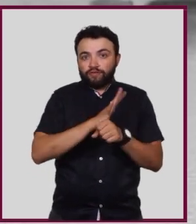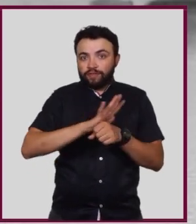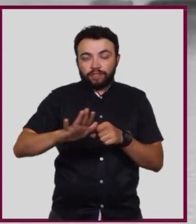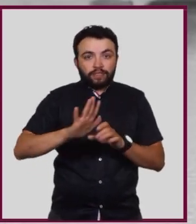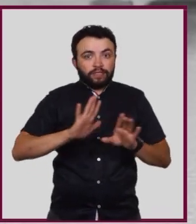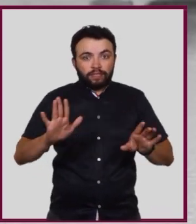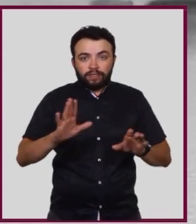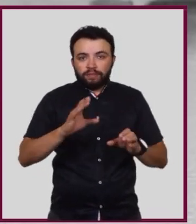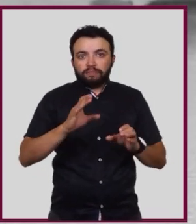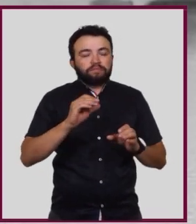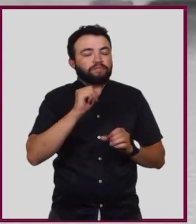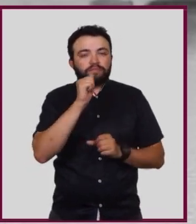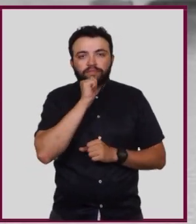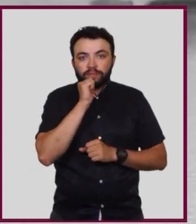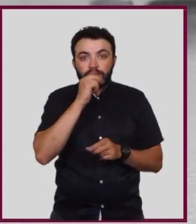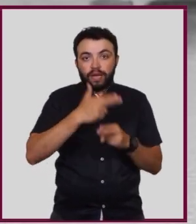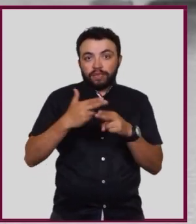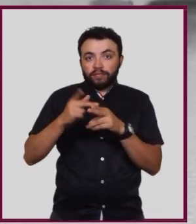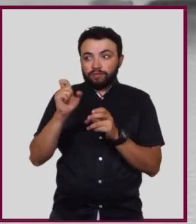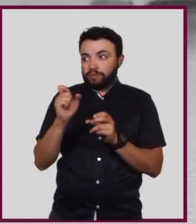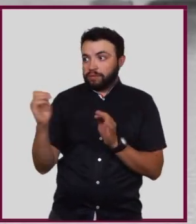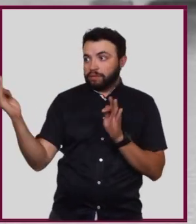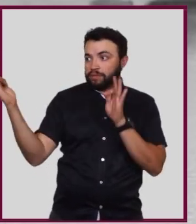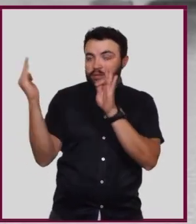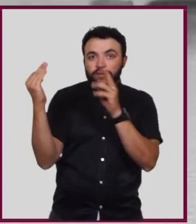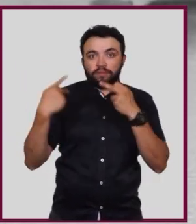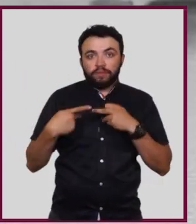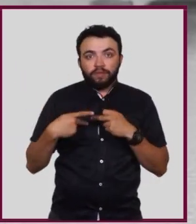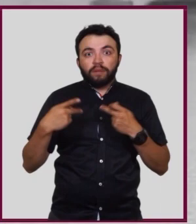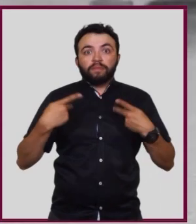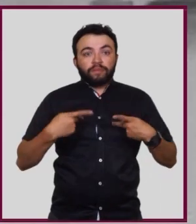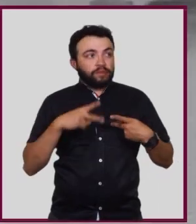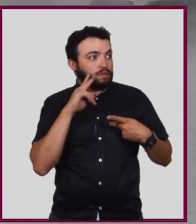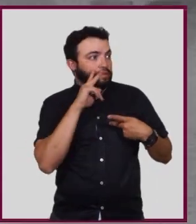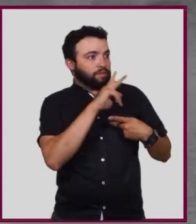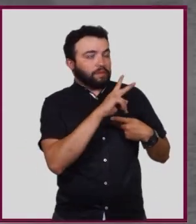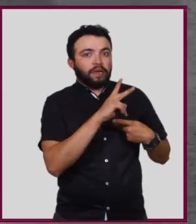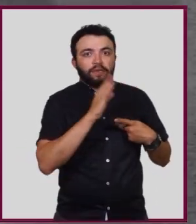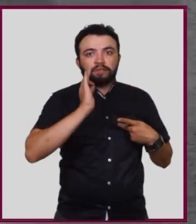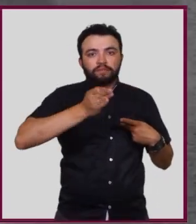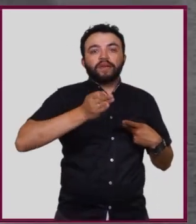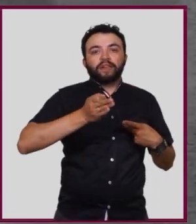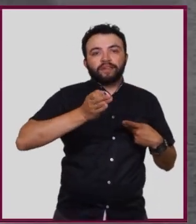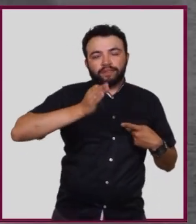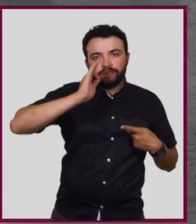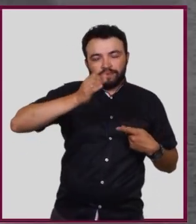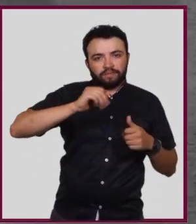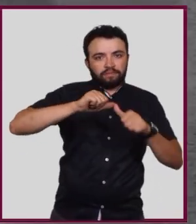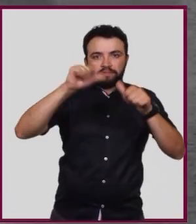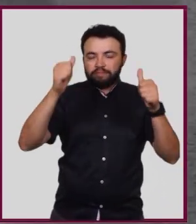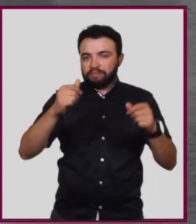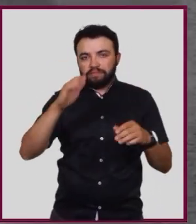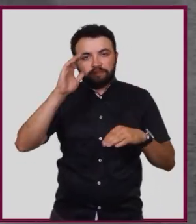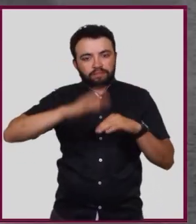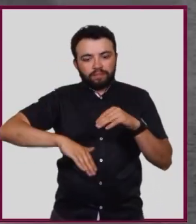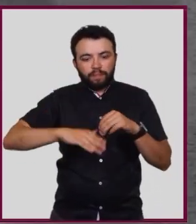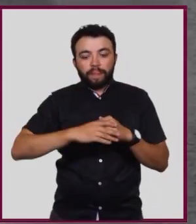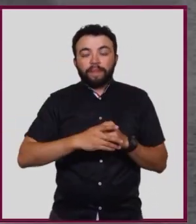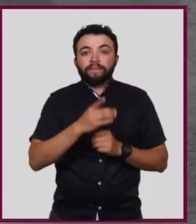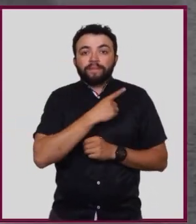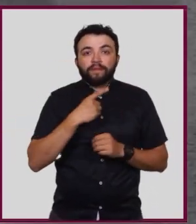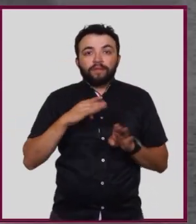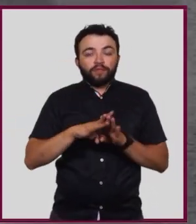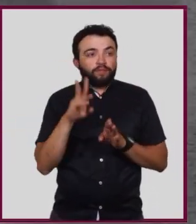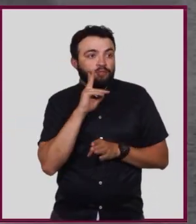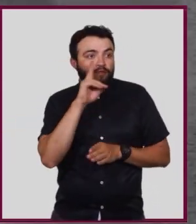del propio artista, lo más importante no es tanto lo que ve la gente en la galería o en el museo, sino lo que ve después de